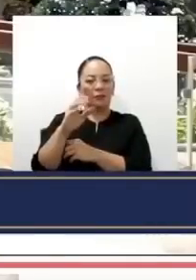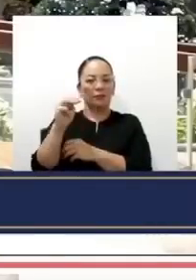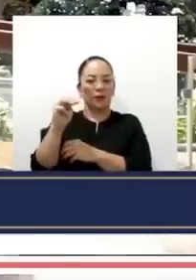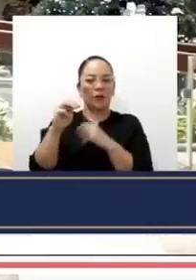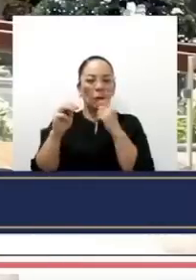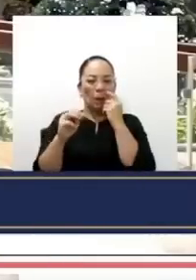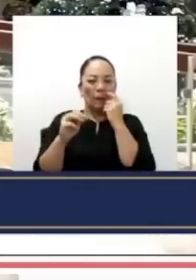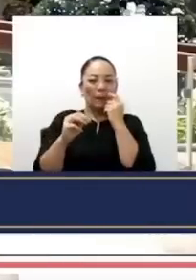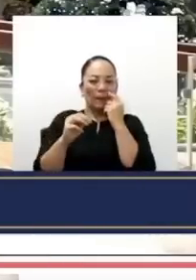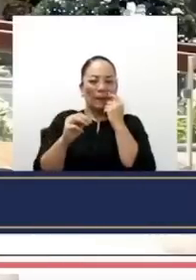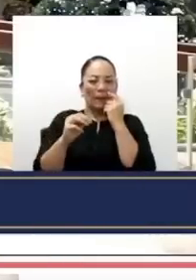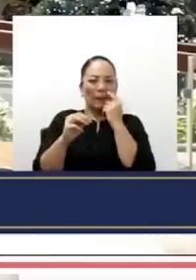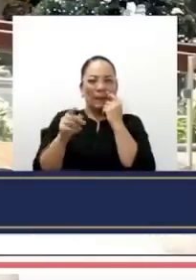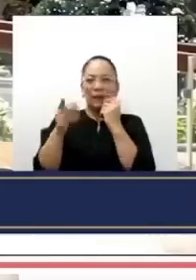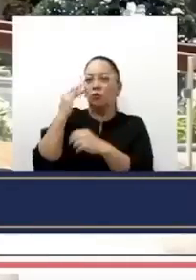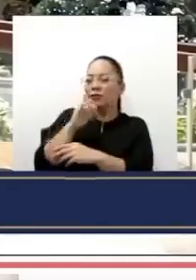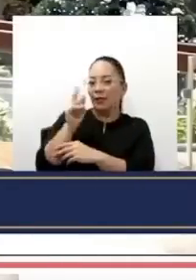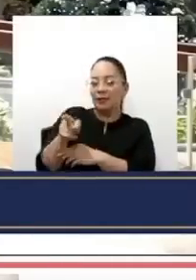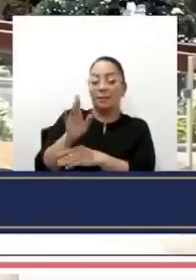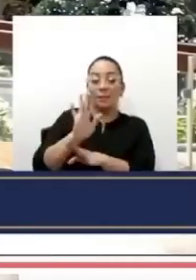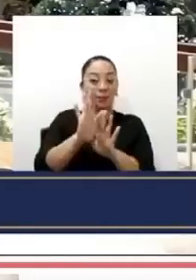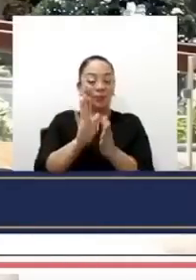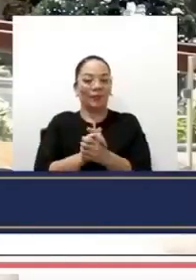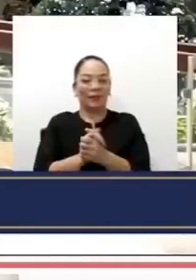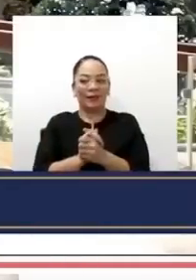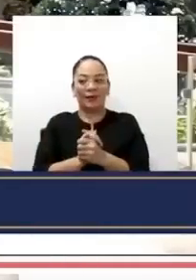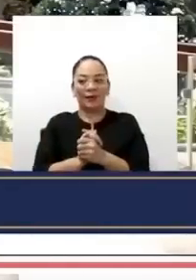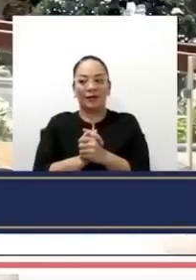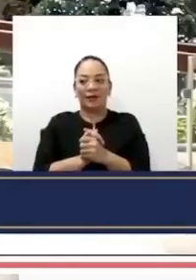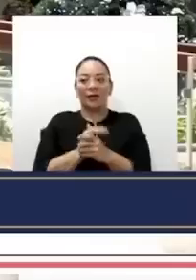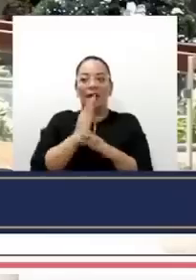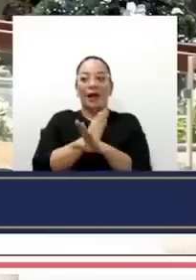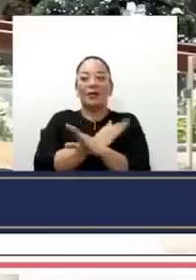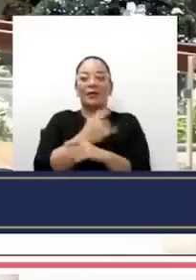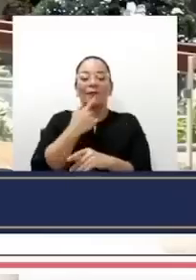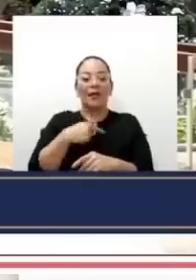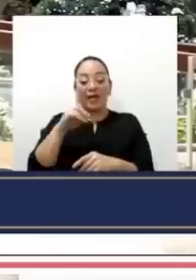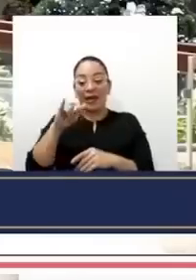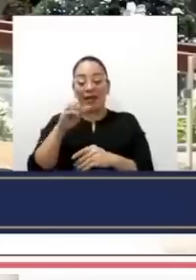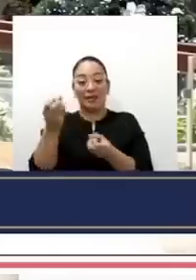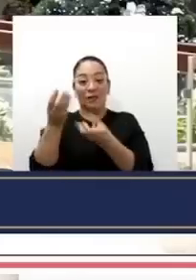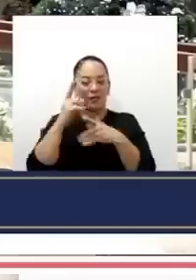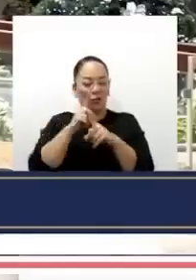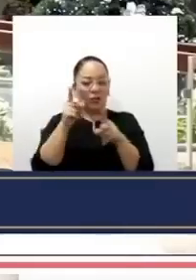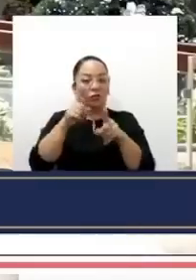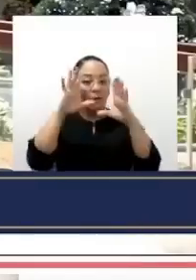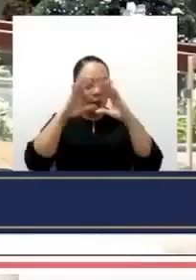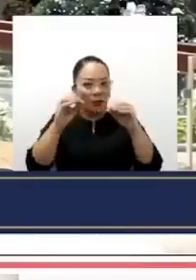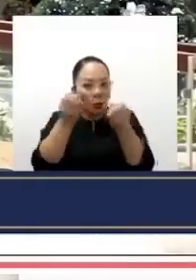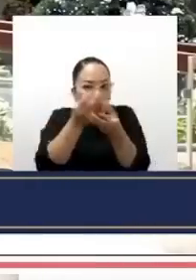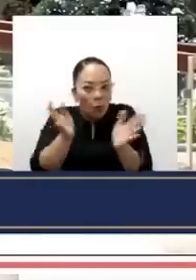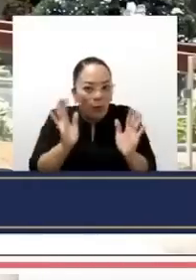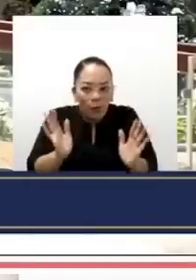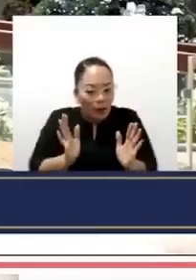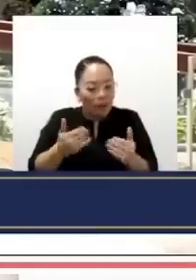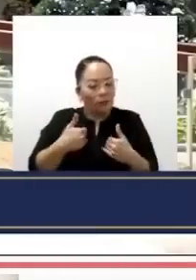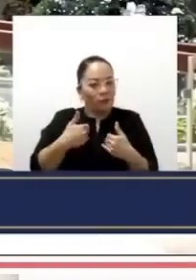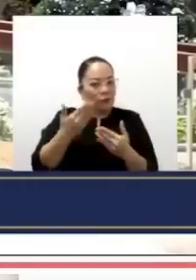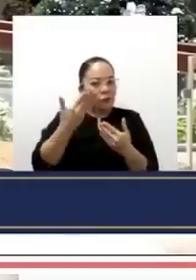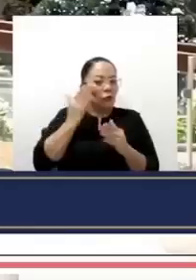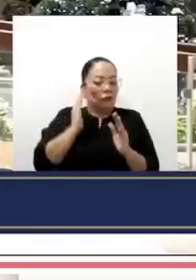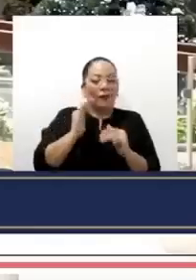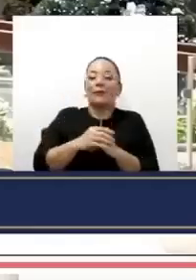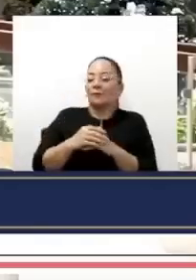tengo digan... el gusto, no tengo el presidente, gusto. antes que me digan que es que la DIS me pasa la información, esa es información pública, ¿verdad? Porque uno nunca sabe. No,